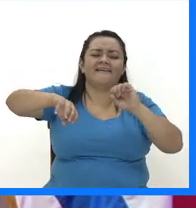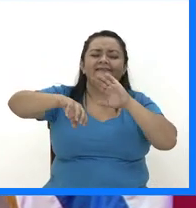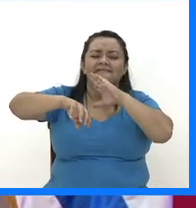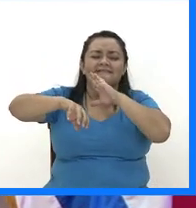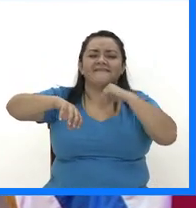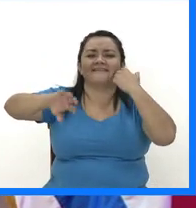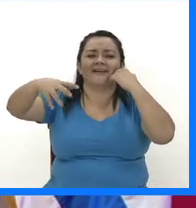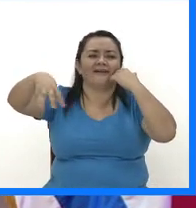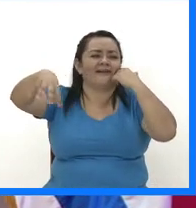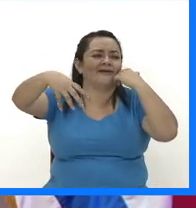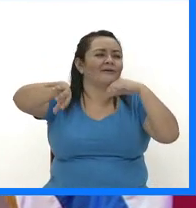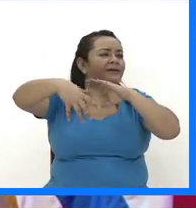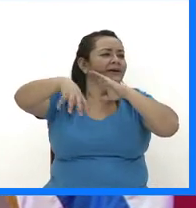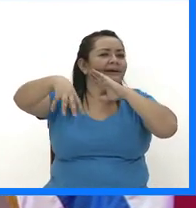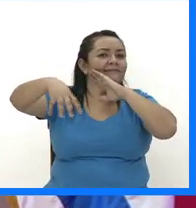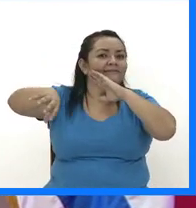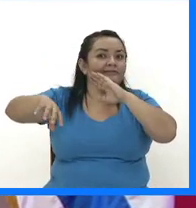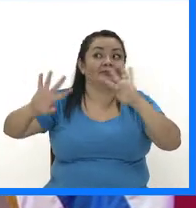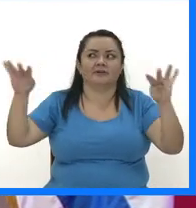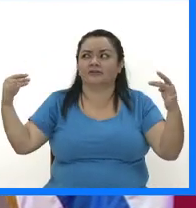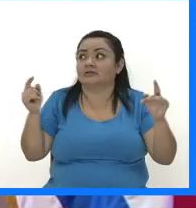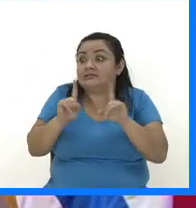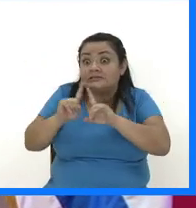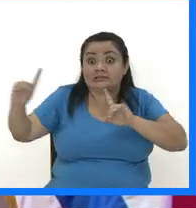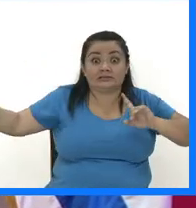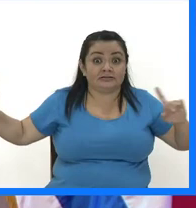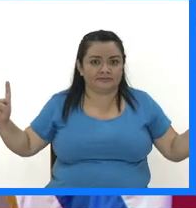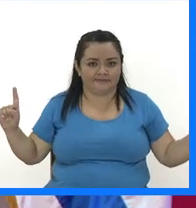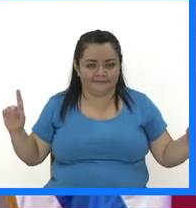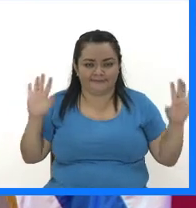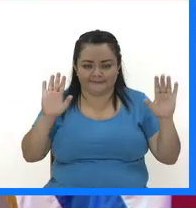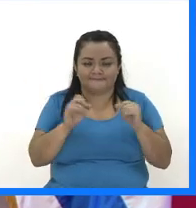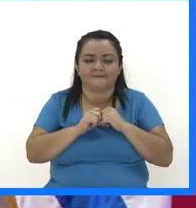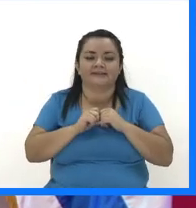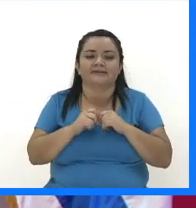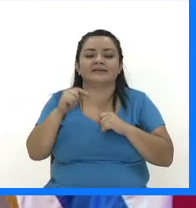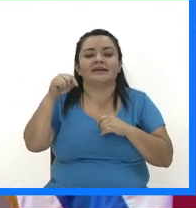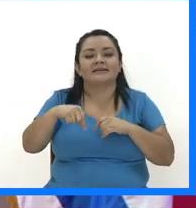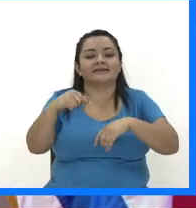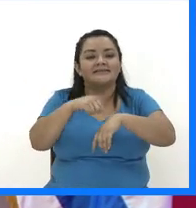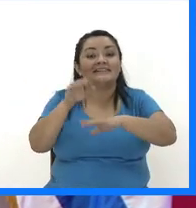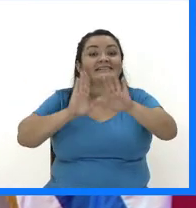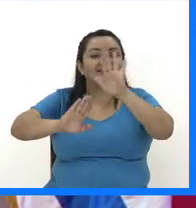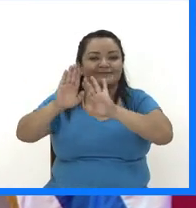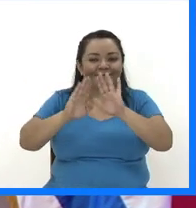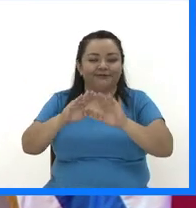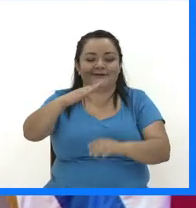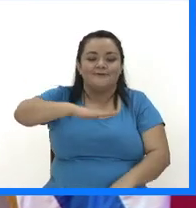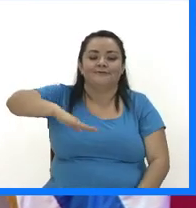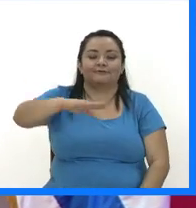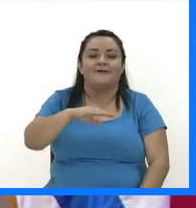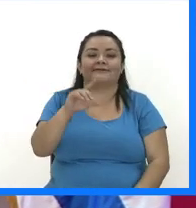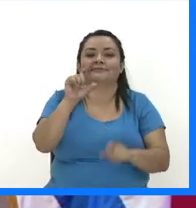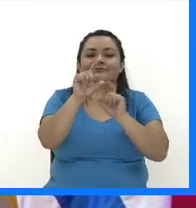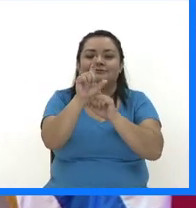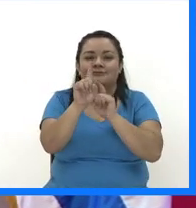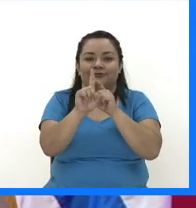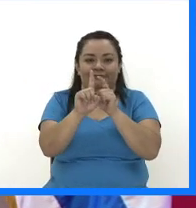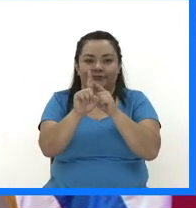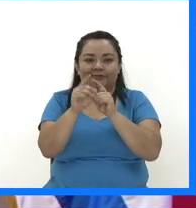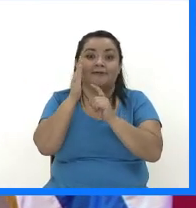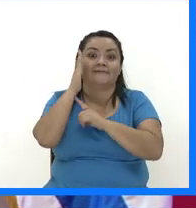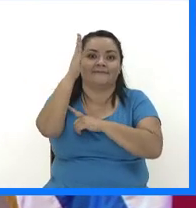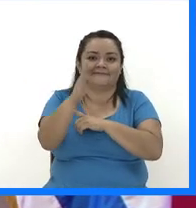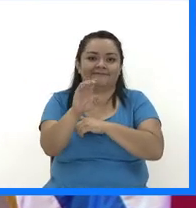en esta narrativa que la pasamos muy rápido encontramos a un profeta de dios que se llamaba como elías